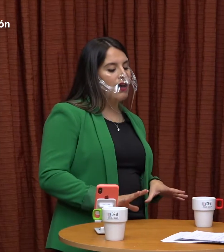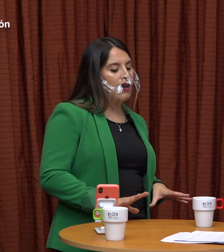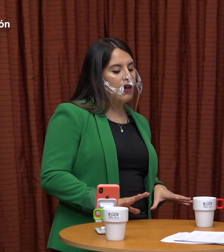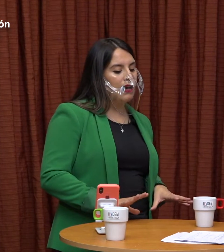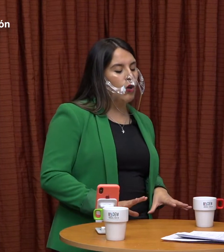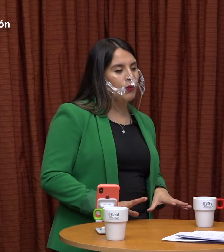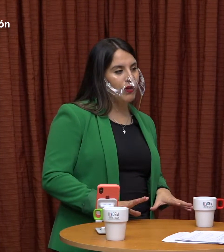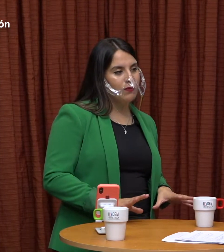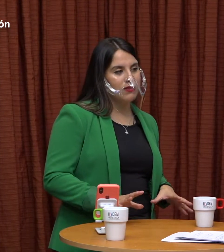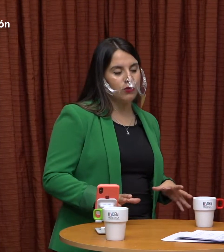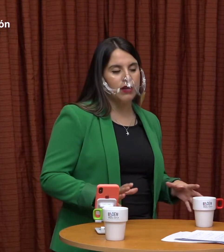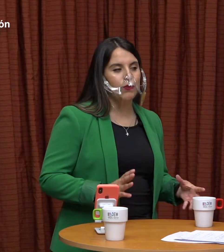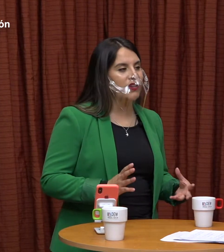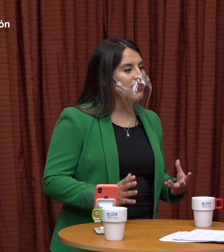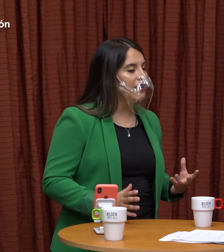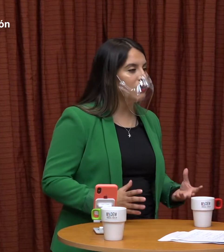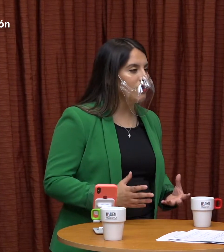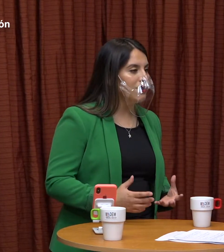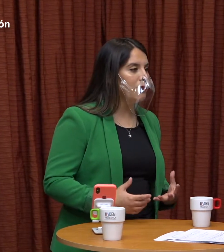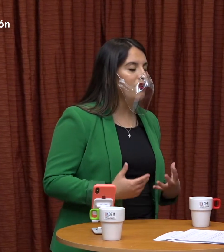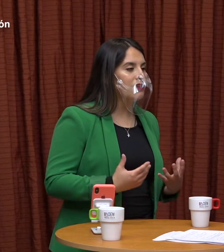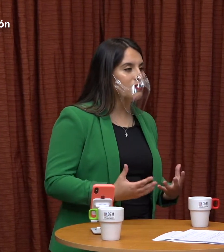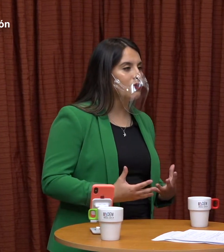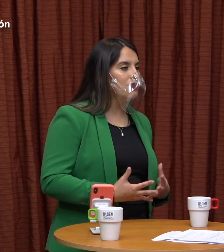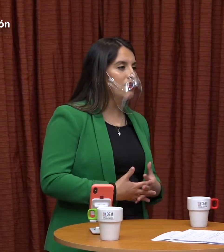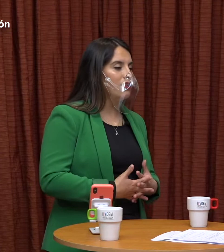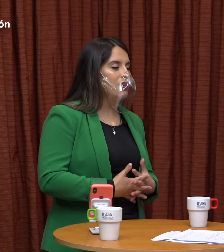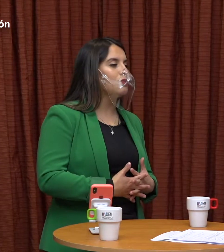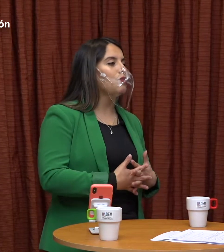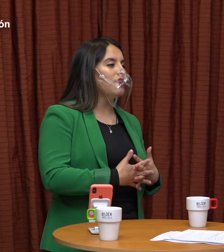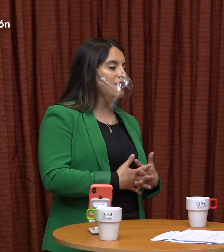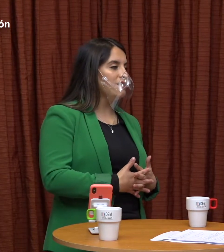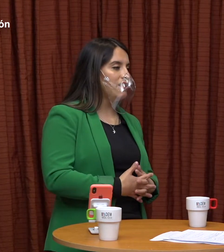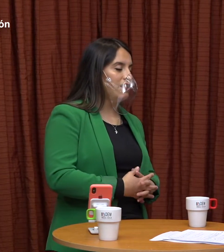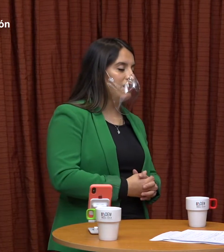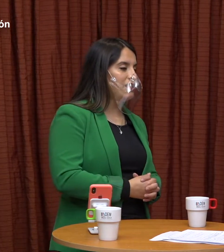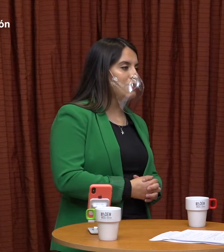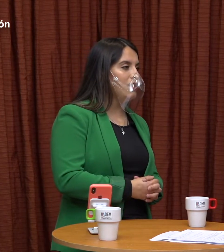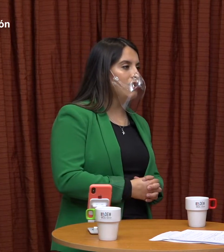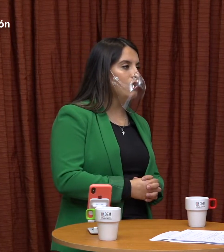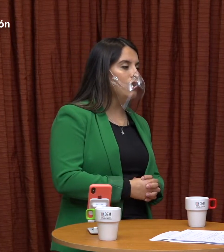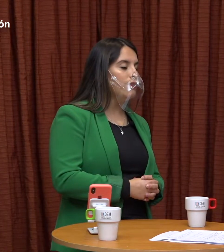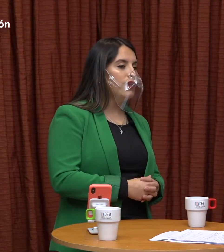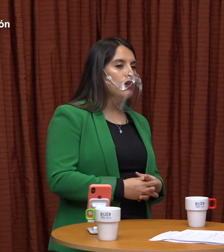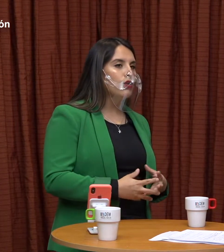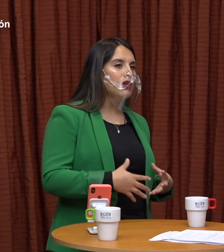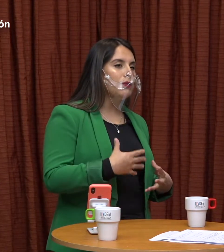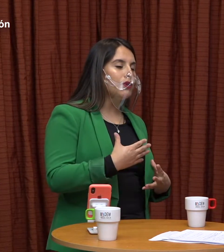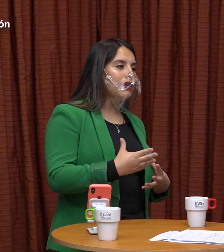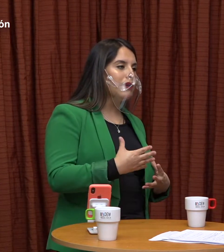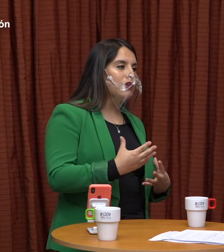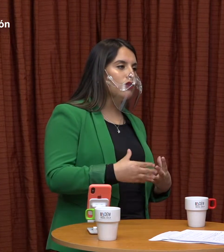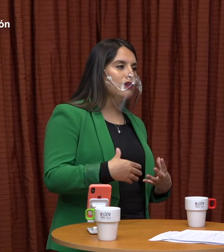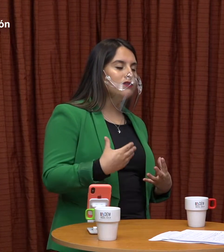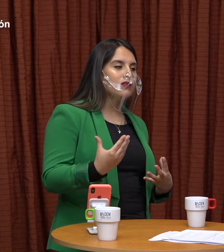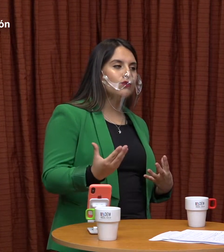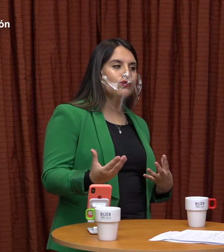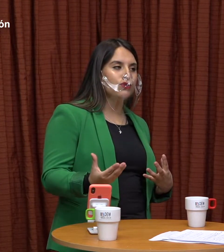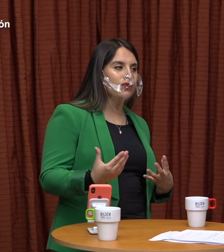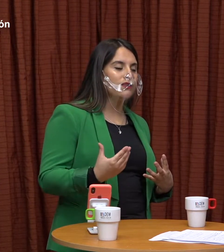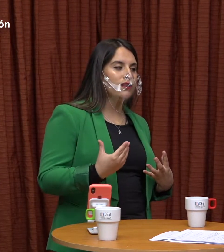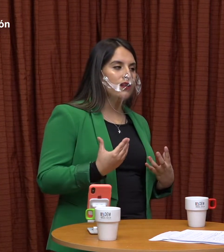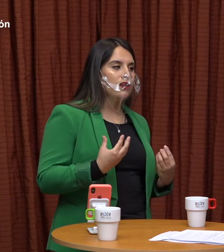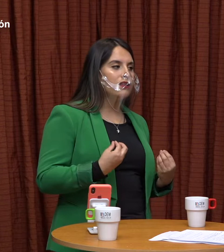respecto a los programas, para poder llegar a toda esta población de estudiantes de la ciudad de Angol, ¿con qué programas y con qué